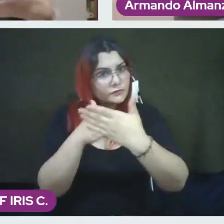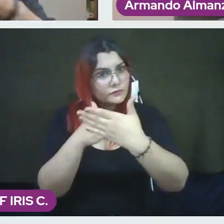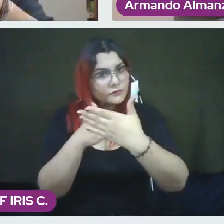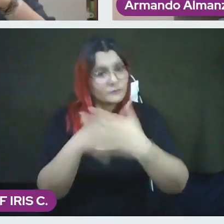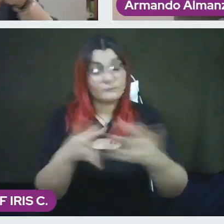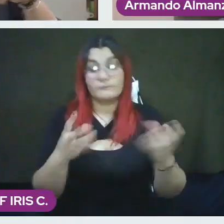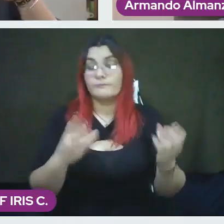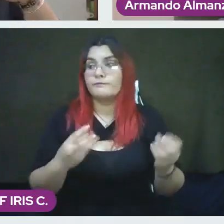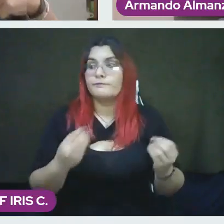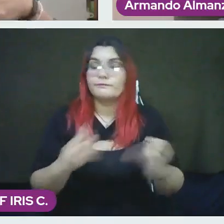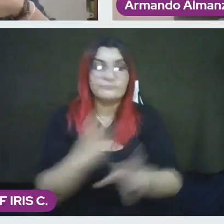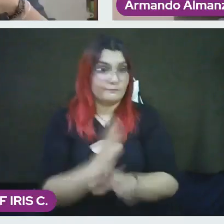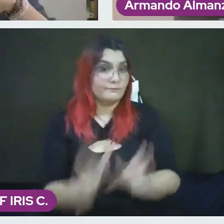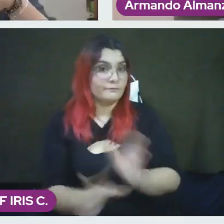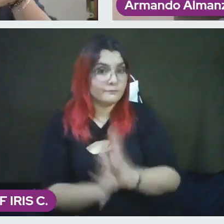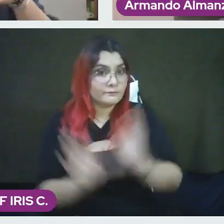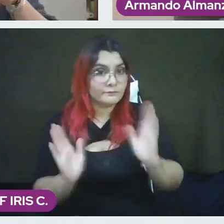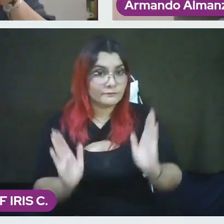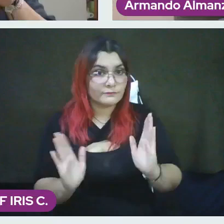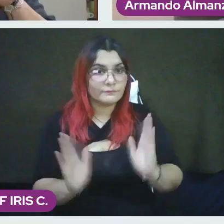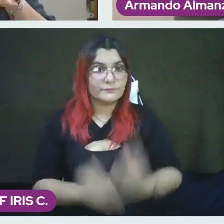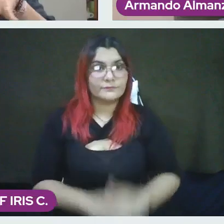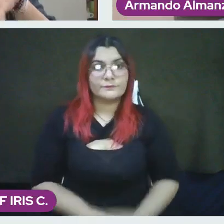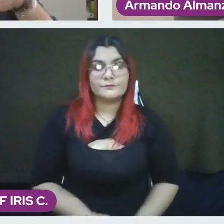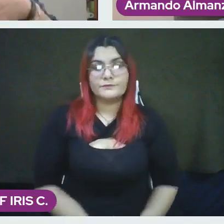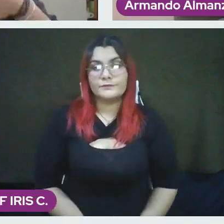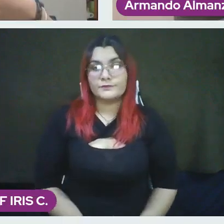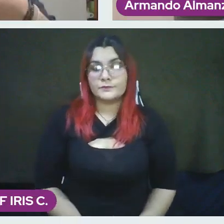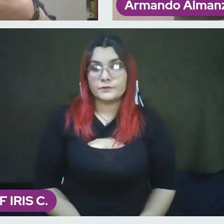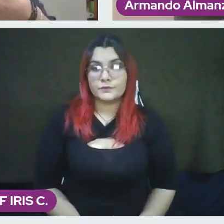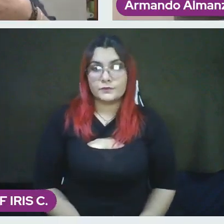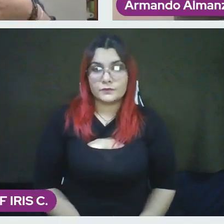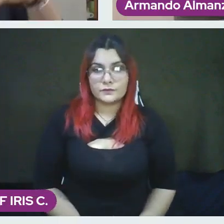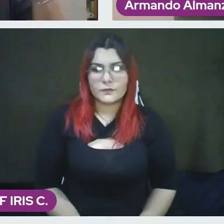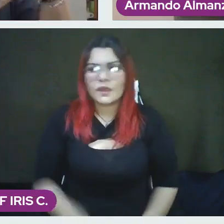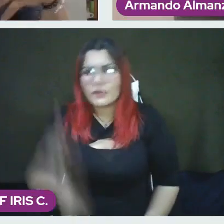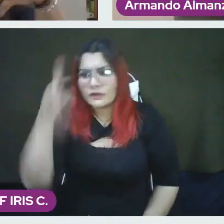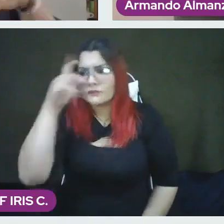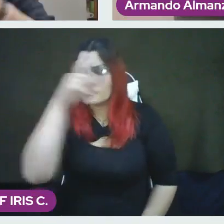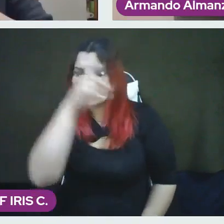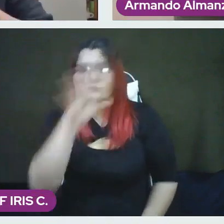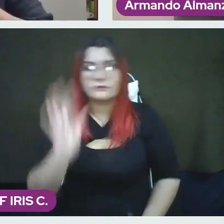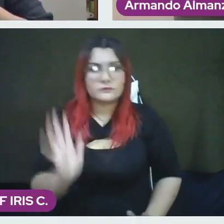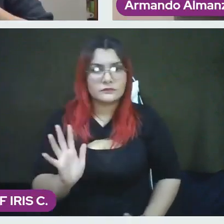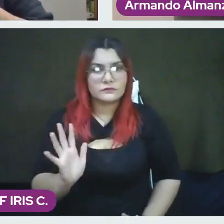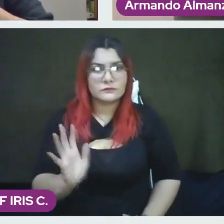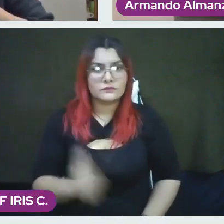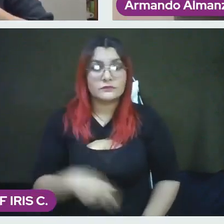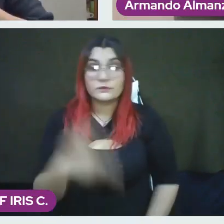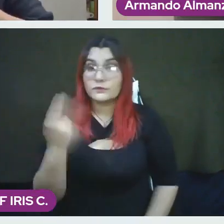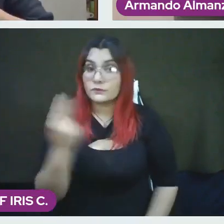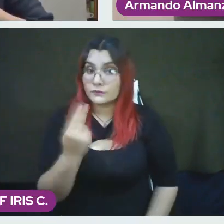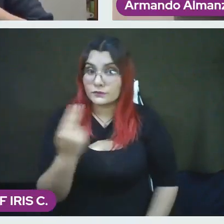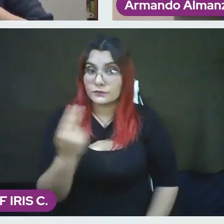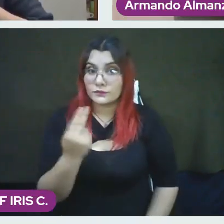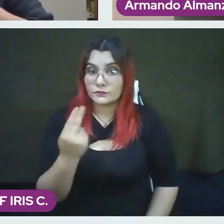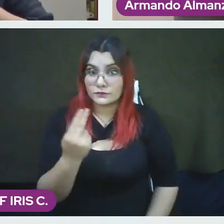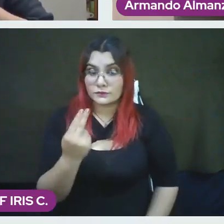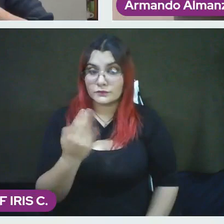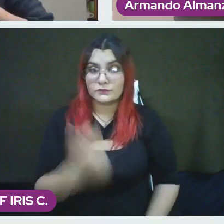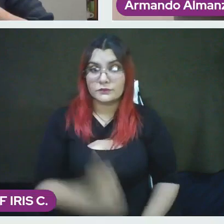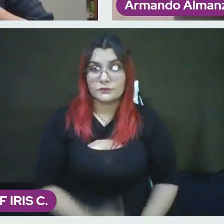vuelves verdad, de verdad que se volvió, es complicado, pero es una práctica que ayuda